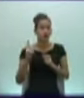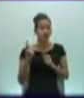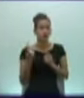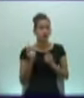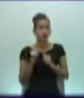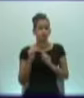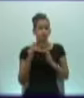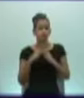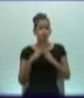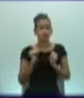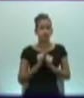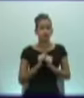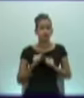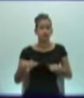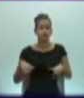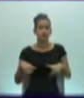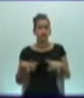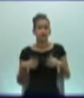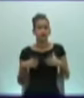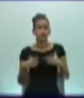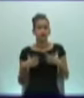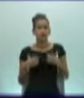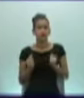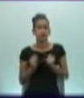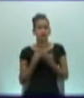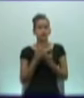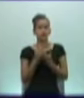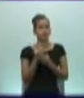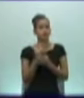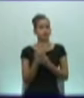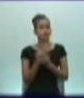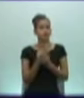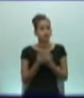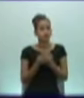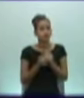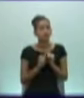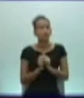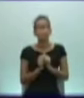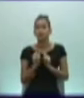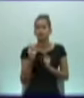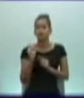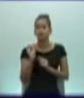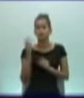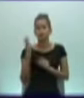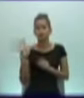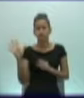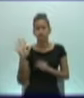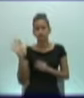todas las medidas higiénico-sanitarias y solo nos queda despedirnos. Chao.